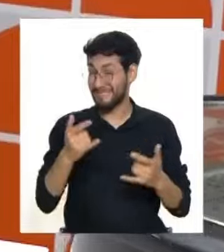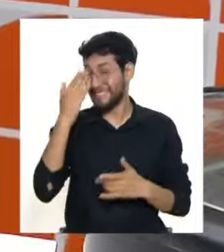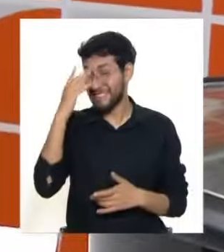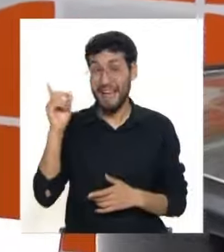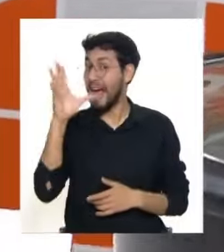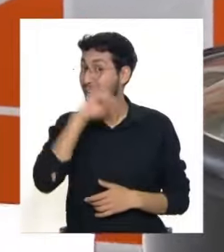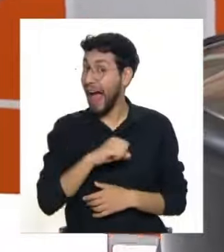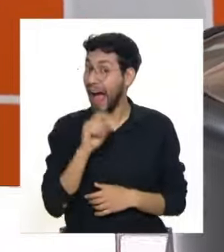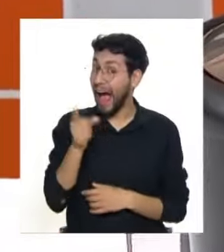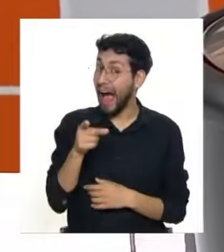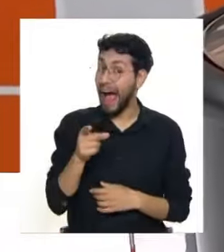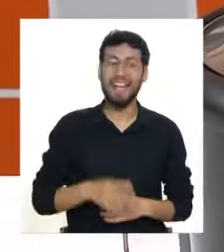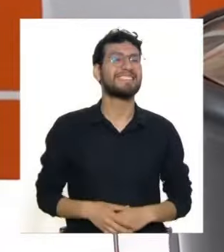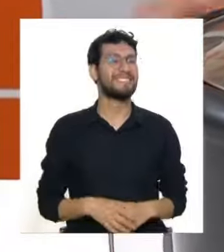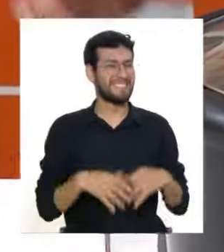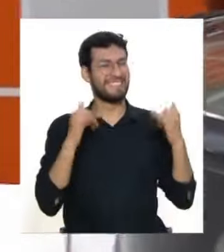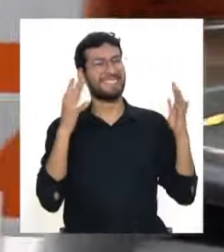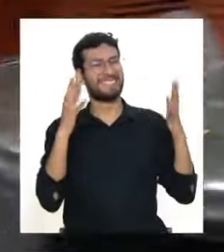¡no se lo pierdan!